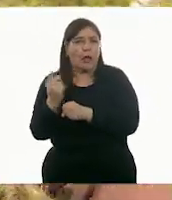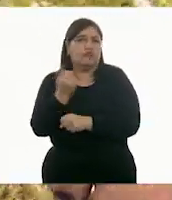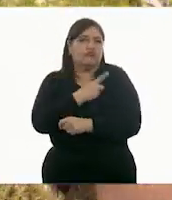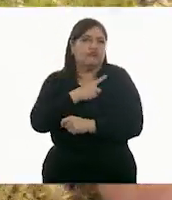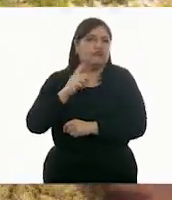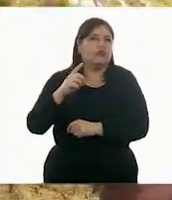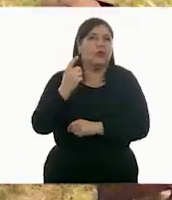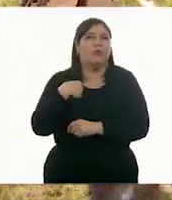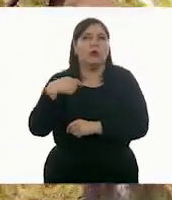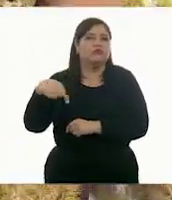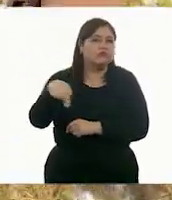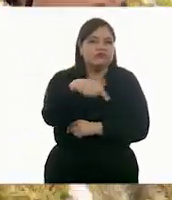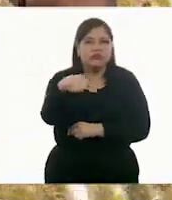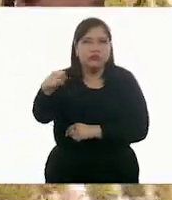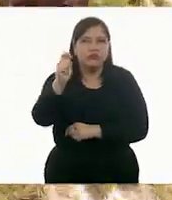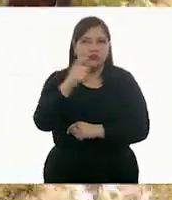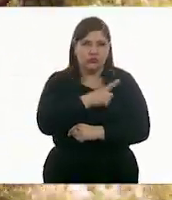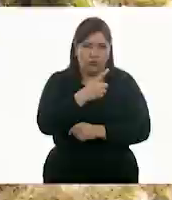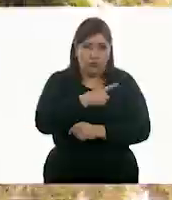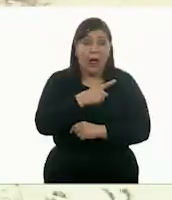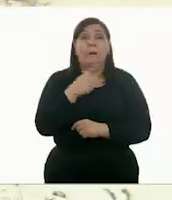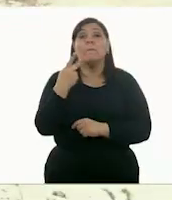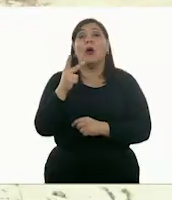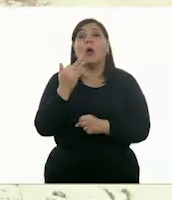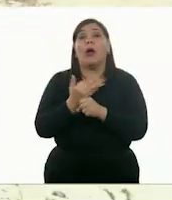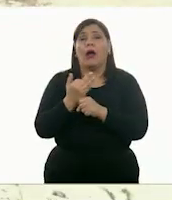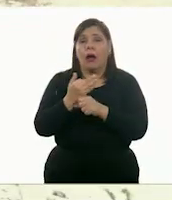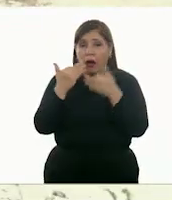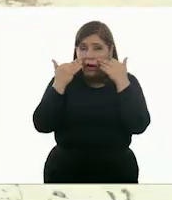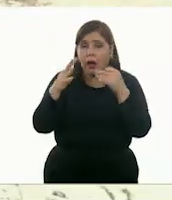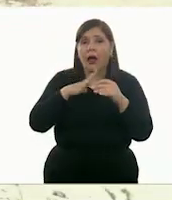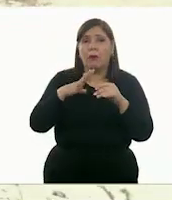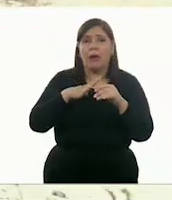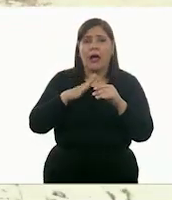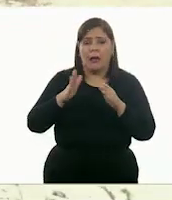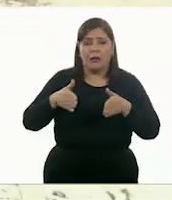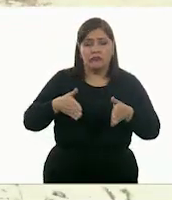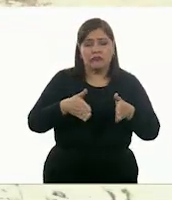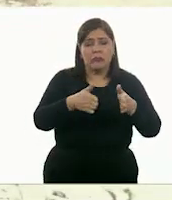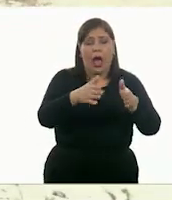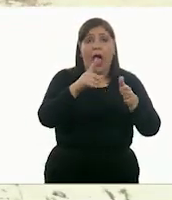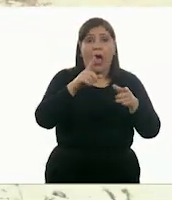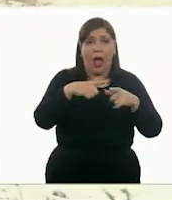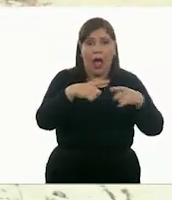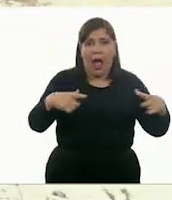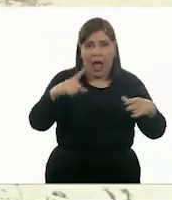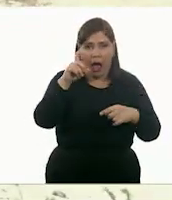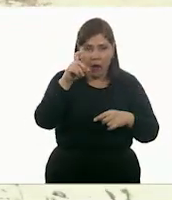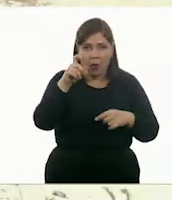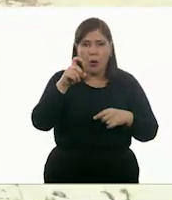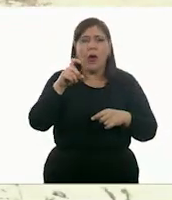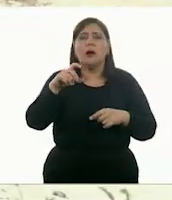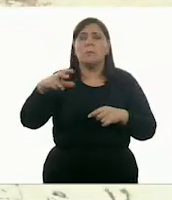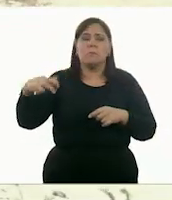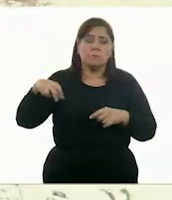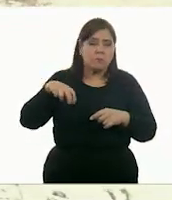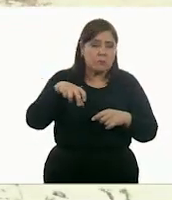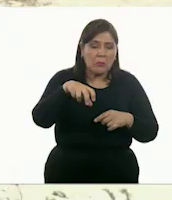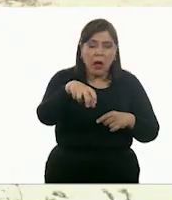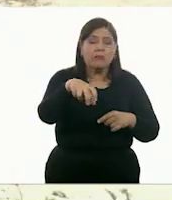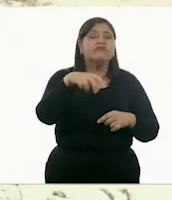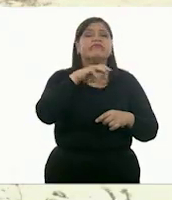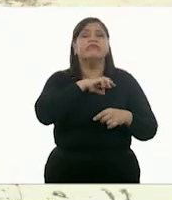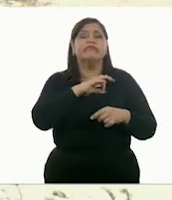Existe evidencia de que estos animales se bañaban en las orillas someras de lagos. Cubrían su piel con capas de